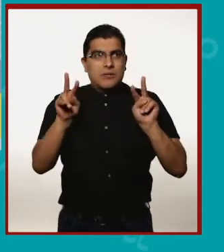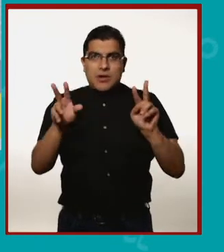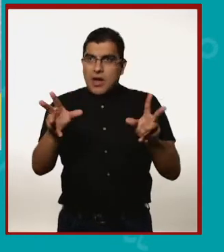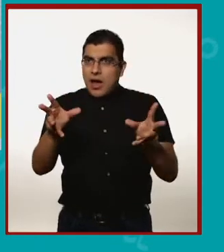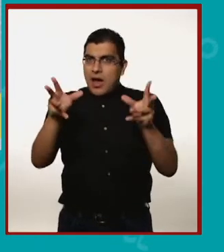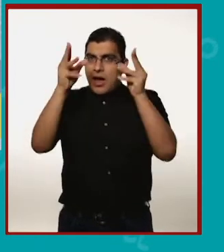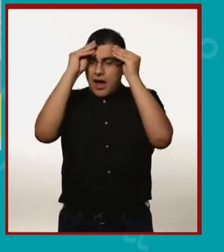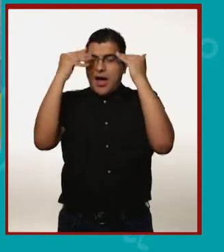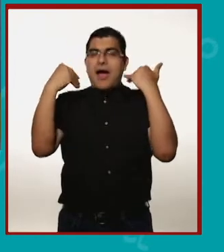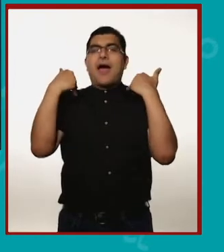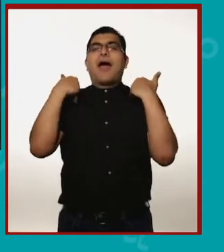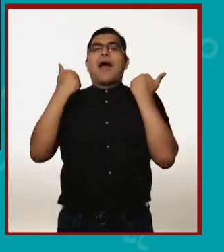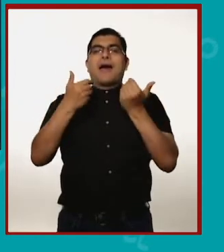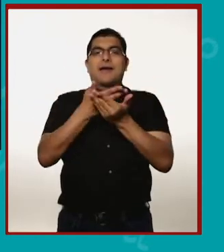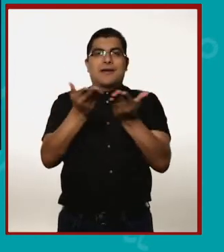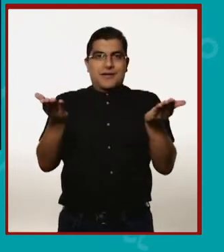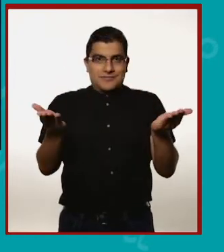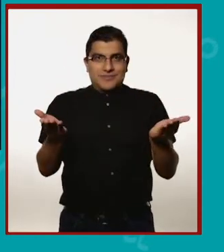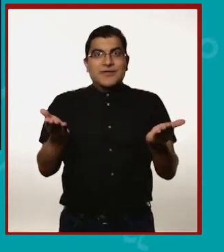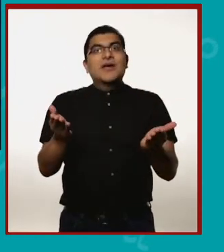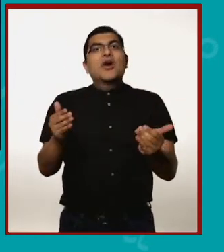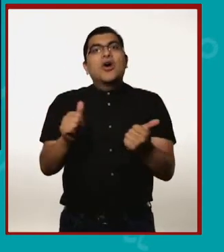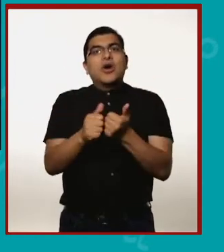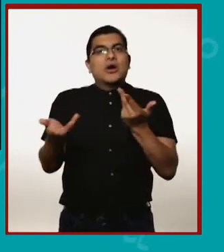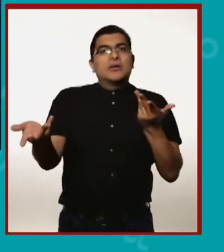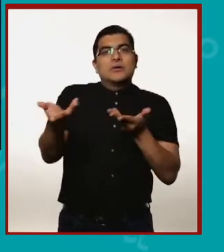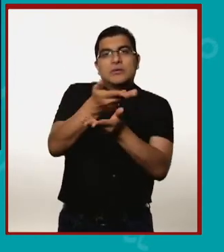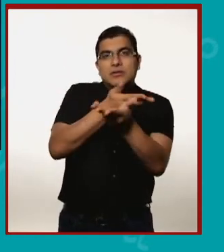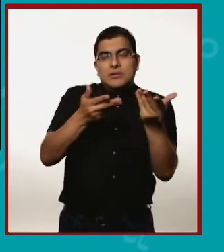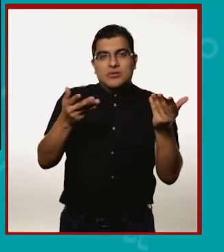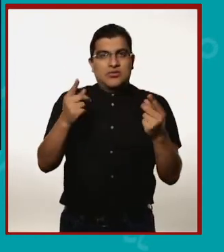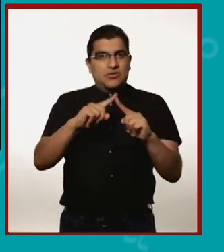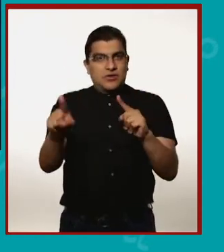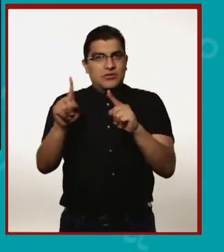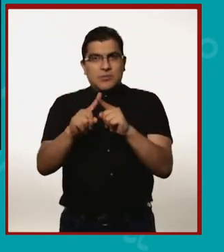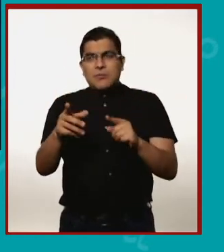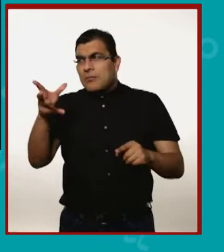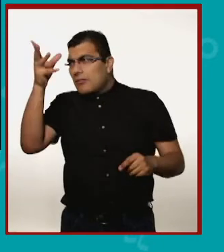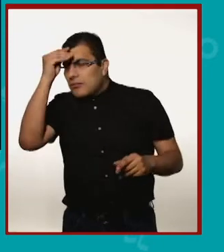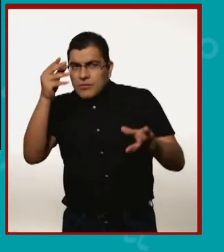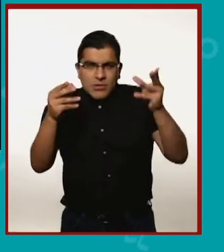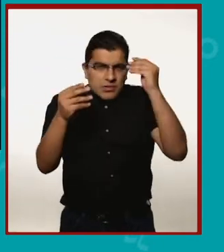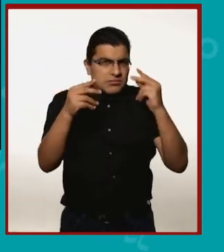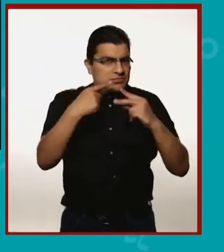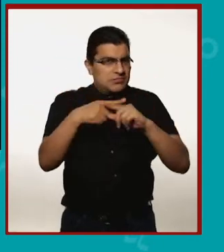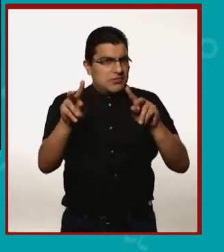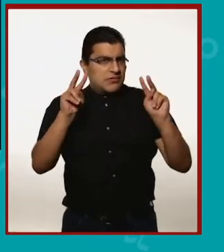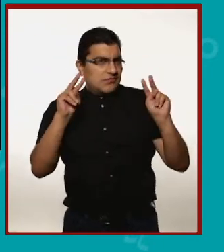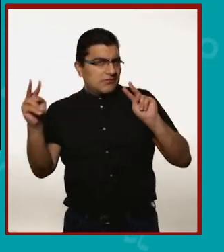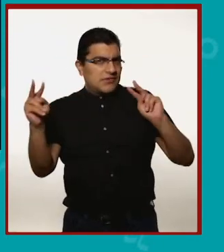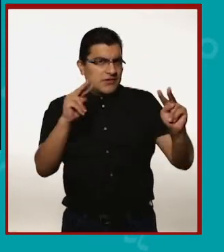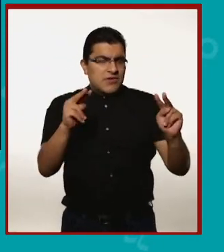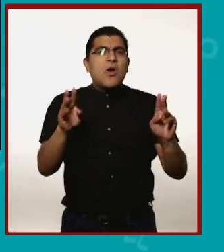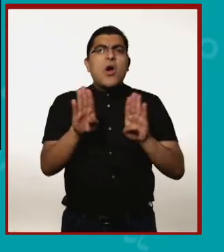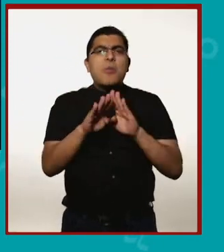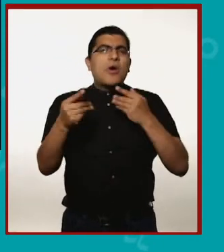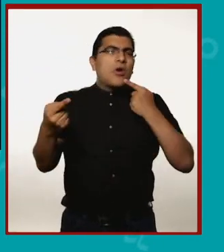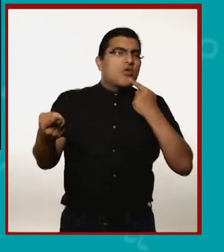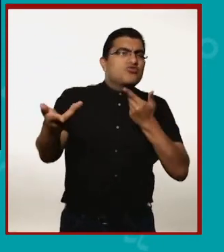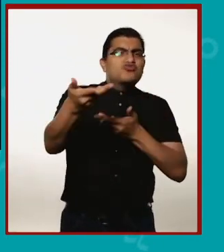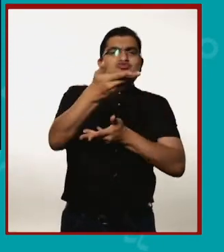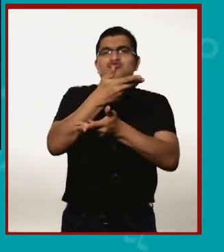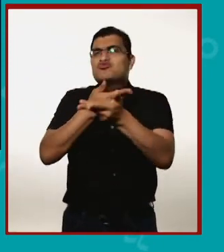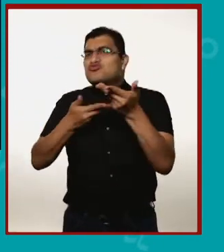permiten entender el mundo. Al intercambio que se genera entre estas diversas formas de entender el mundo le